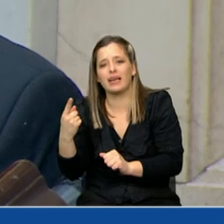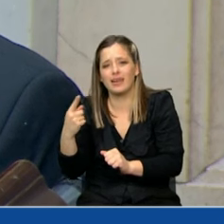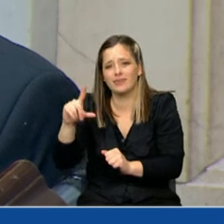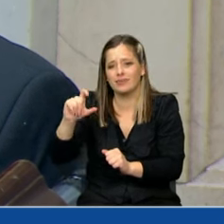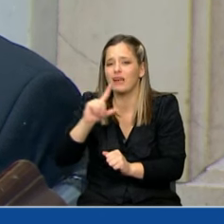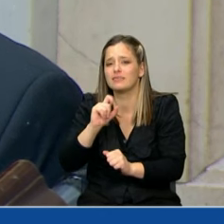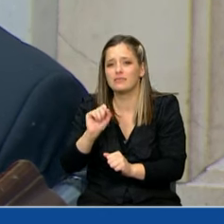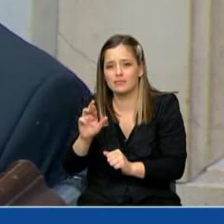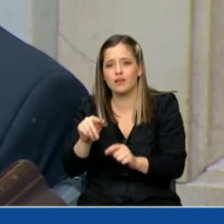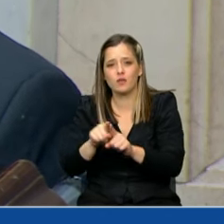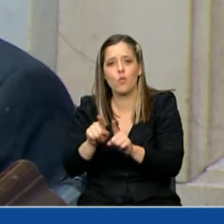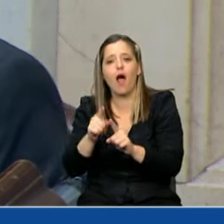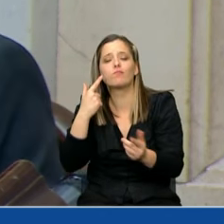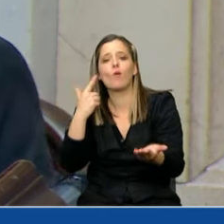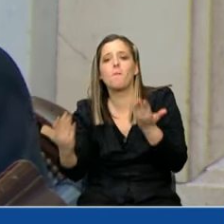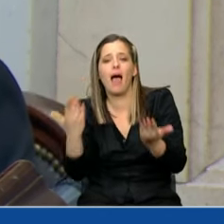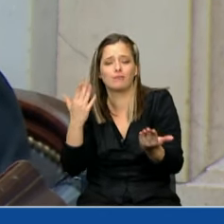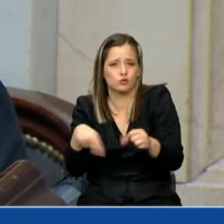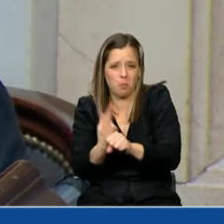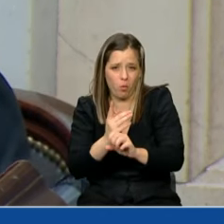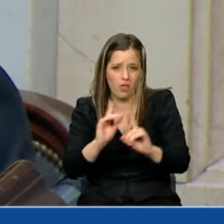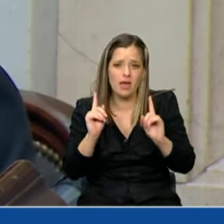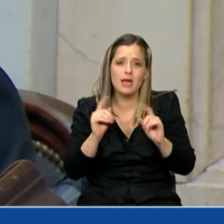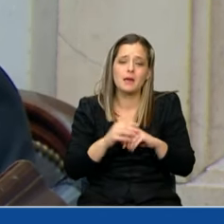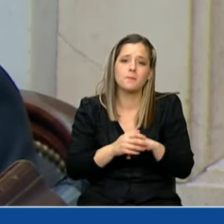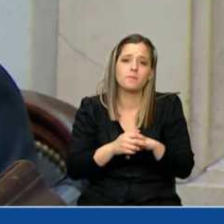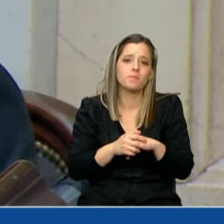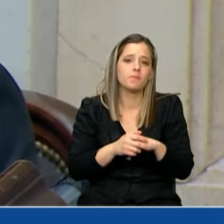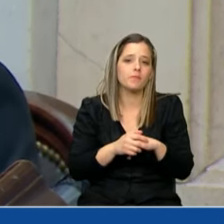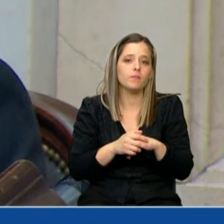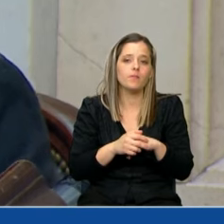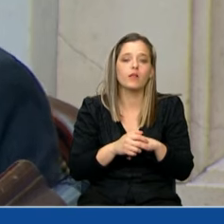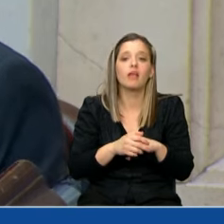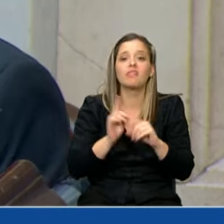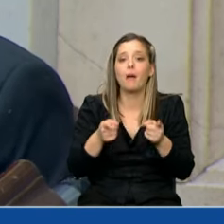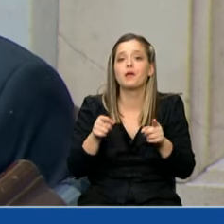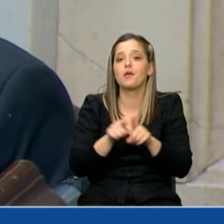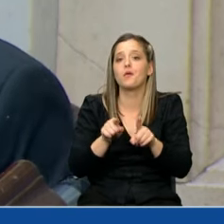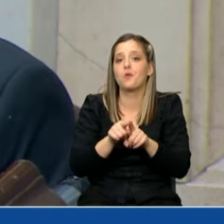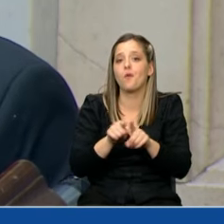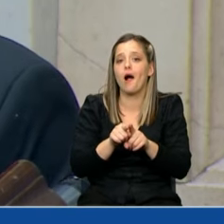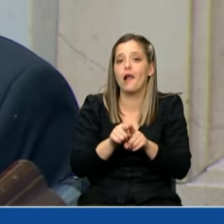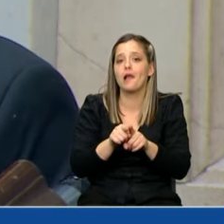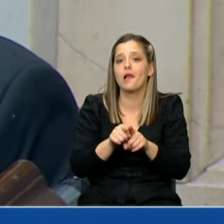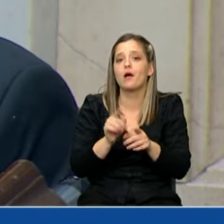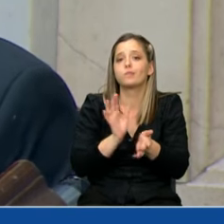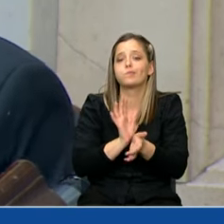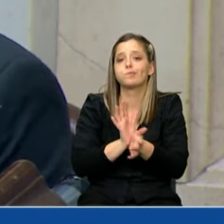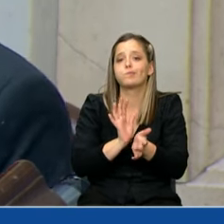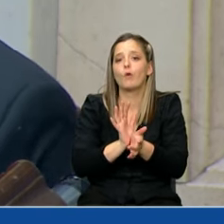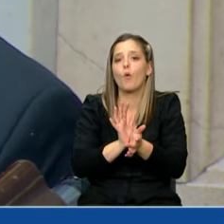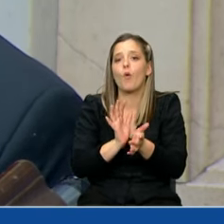Qatar y sobre todo si no tenemos ningún tipo de operación con modalidad